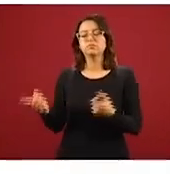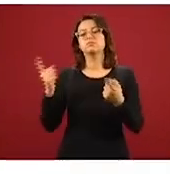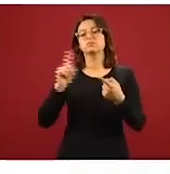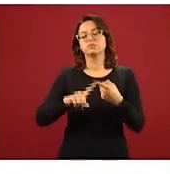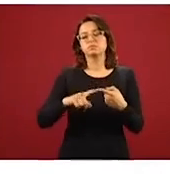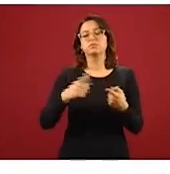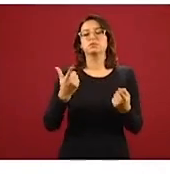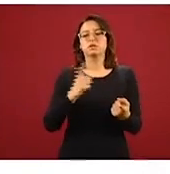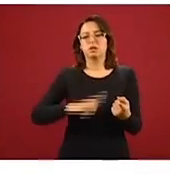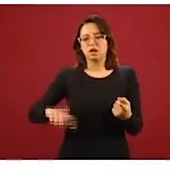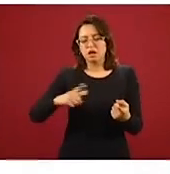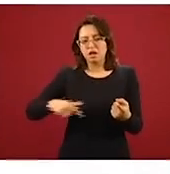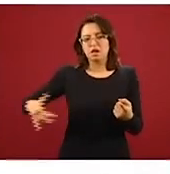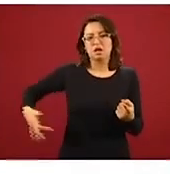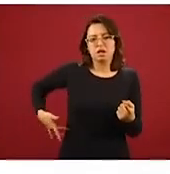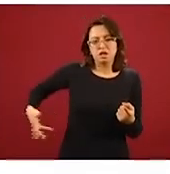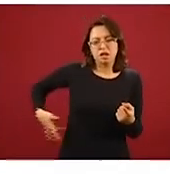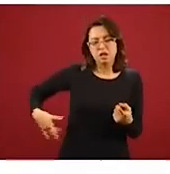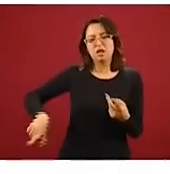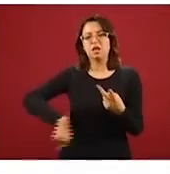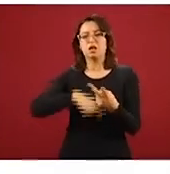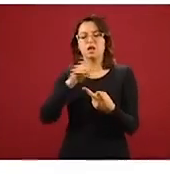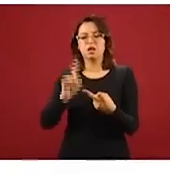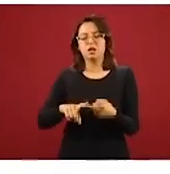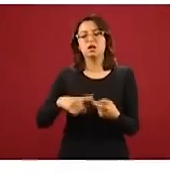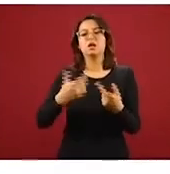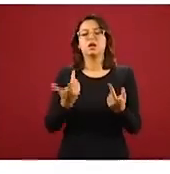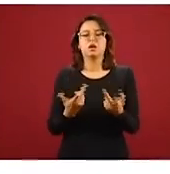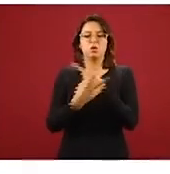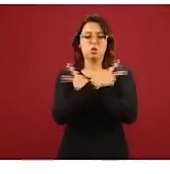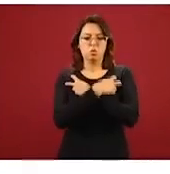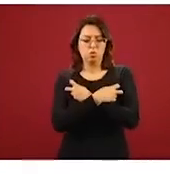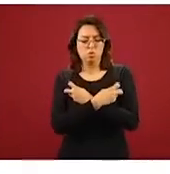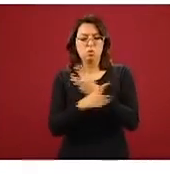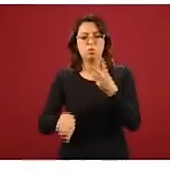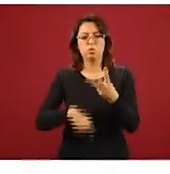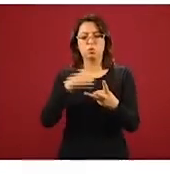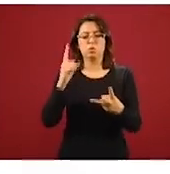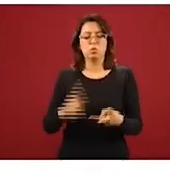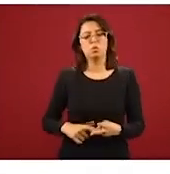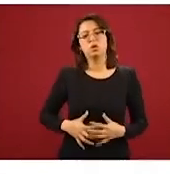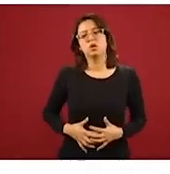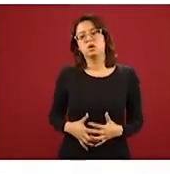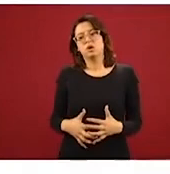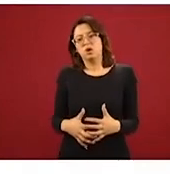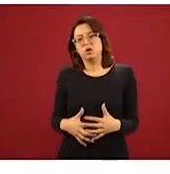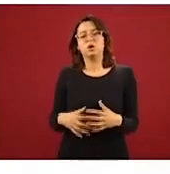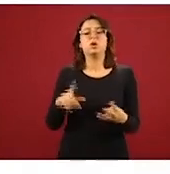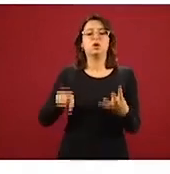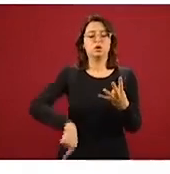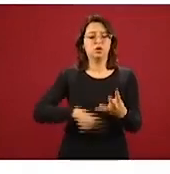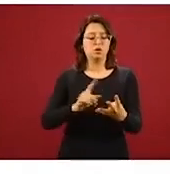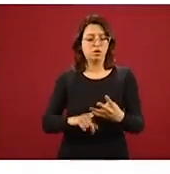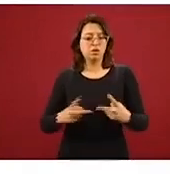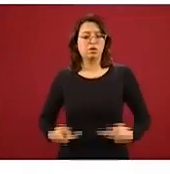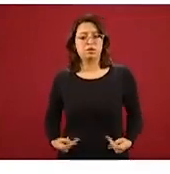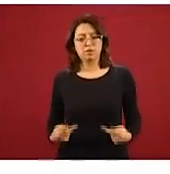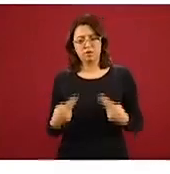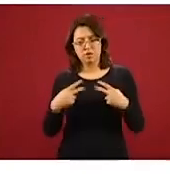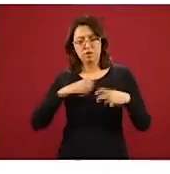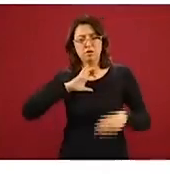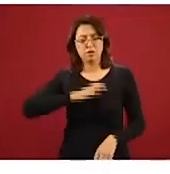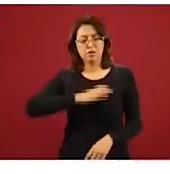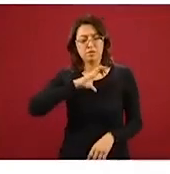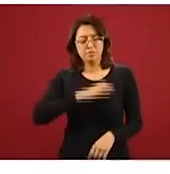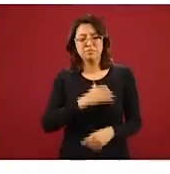urología, la cirugía de ortopedia o la ginecología y la oncología, que son de las especialidades